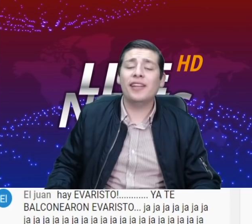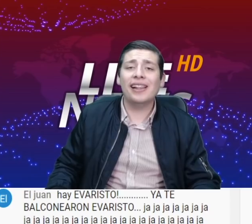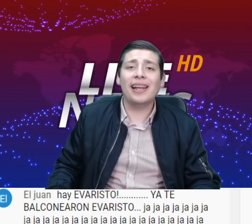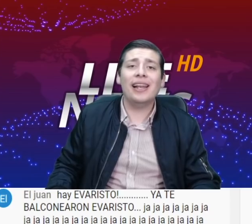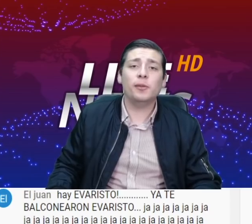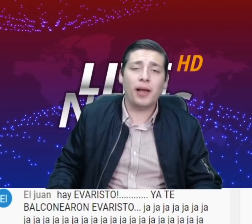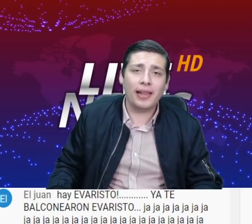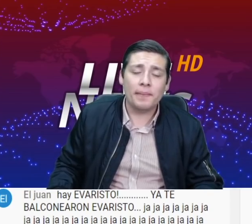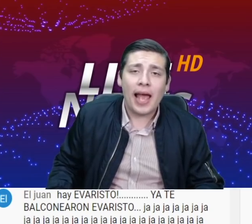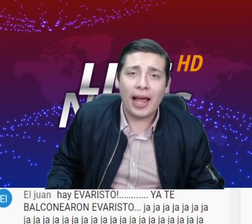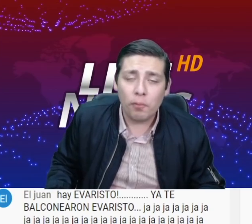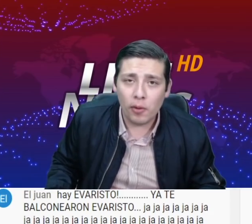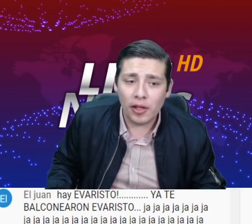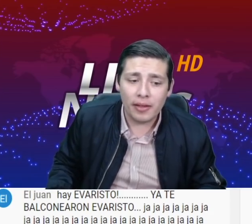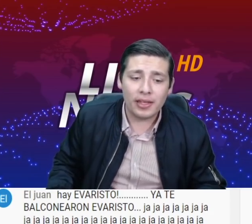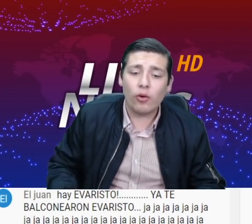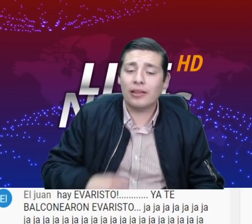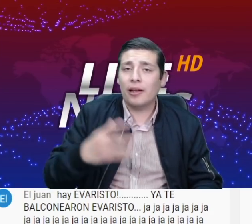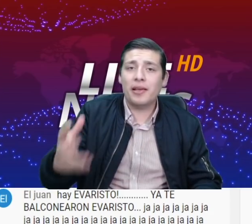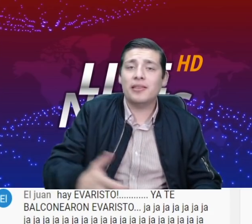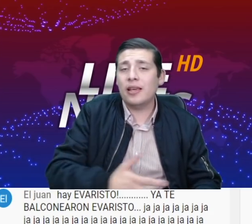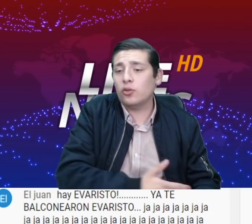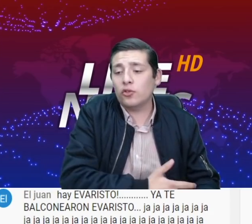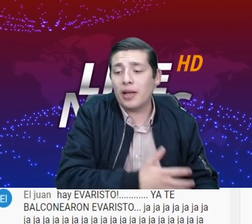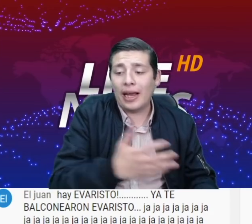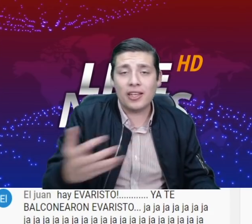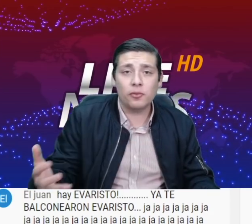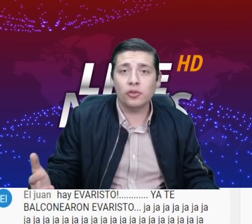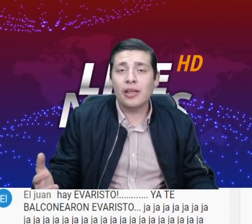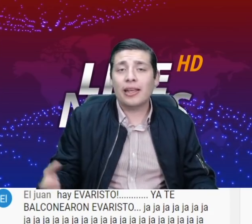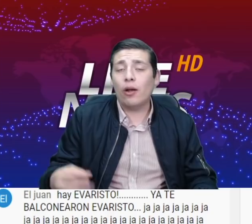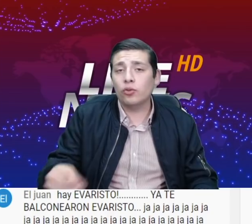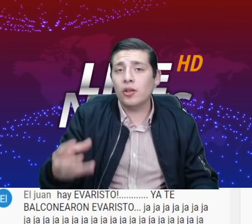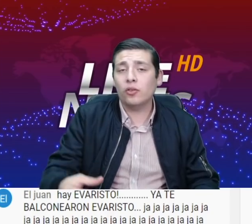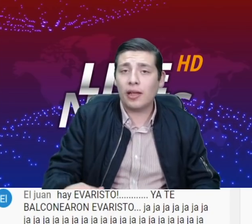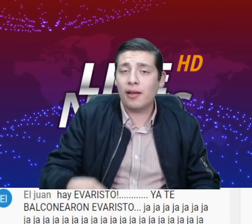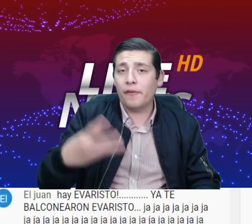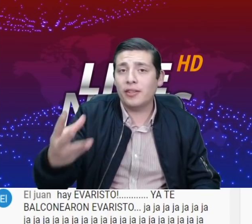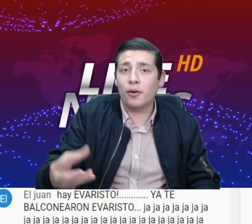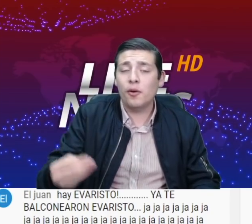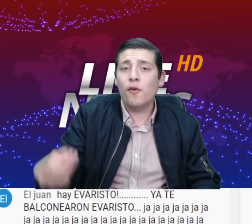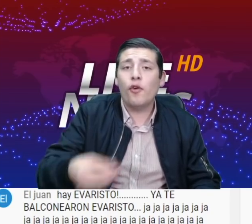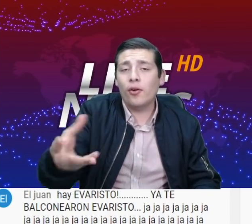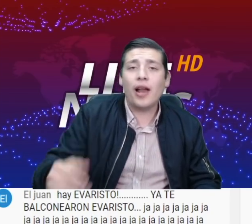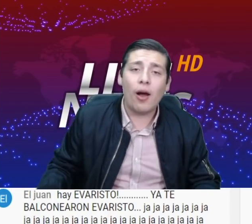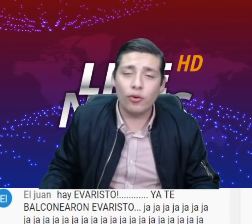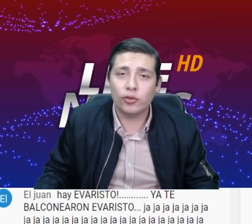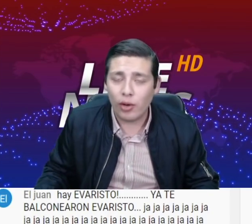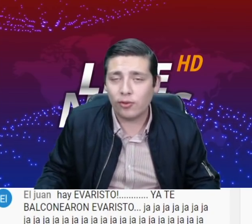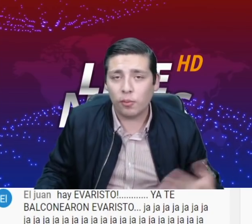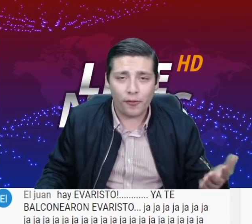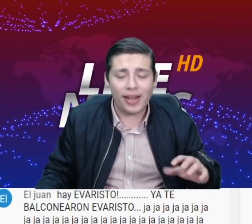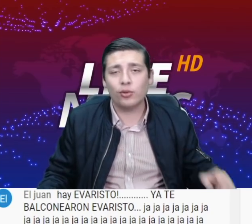al final, darle la espalda al pueblo de México a través de estos mecanismos que a los únicos que beneficiaron fueron a